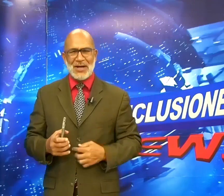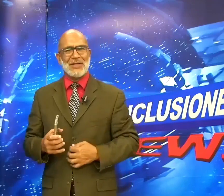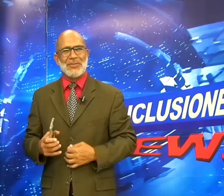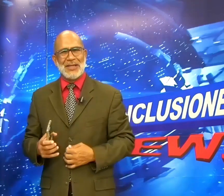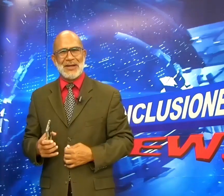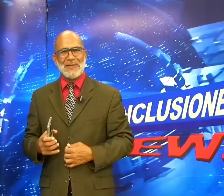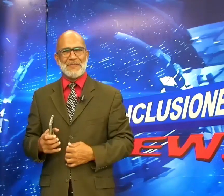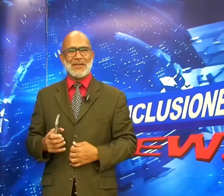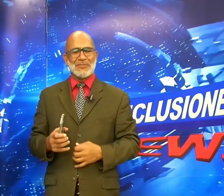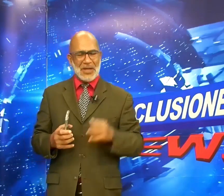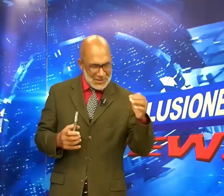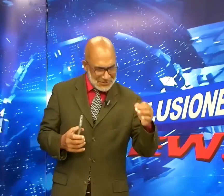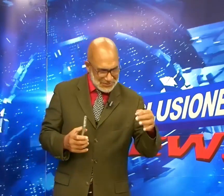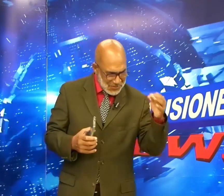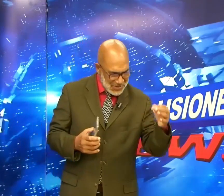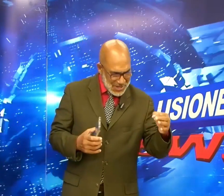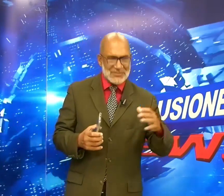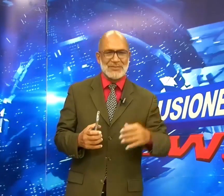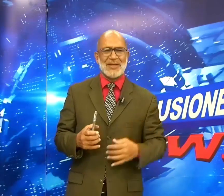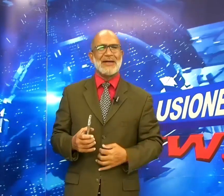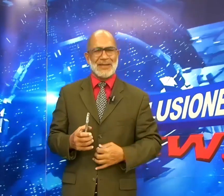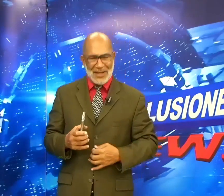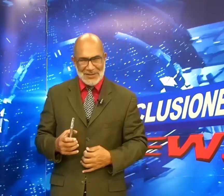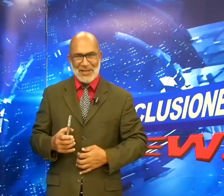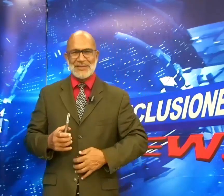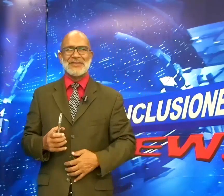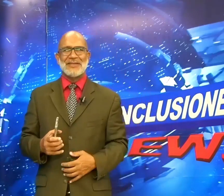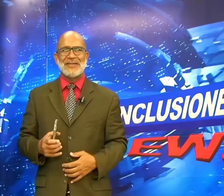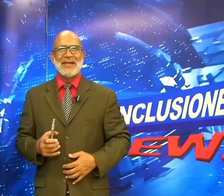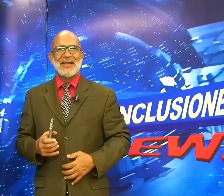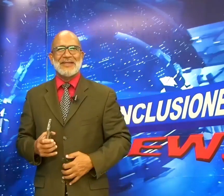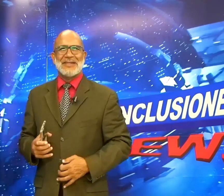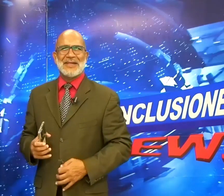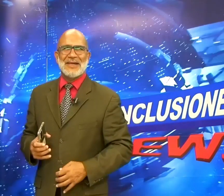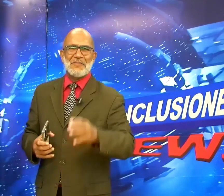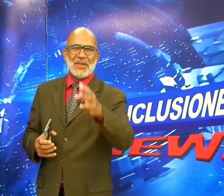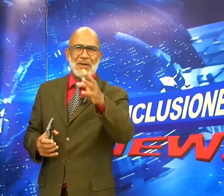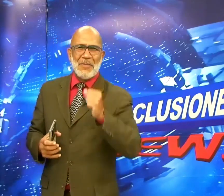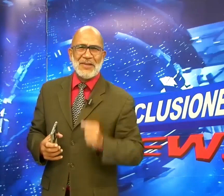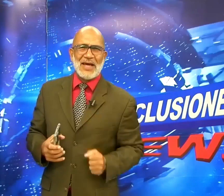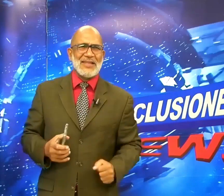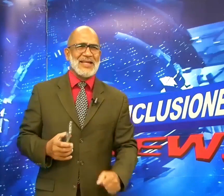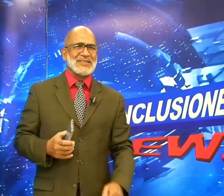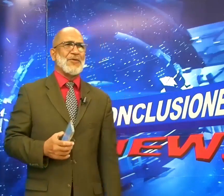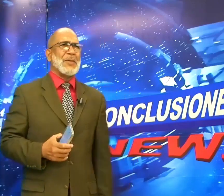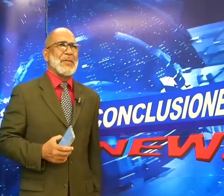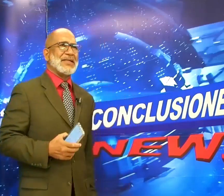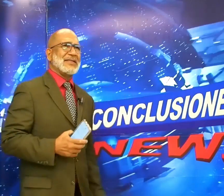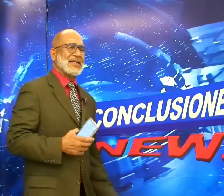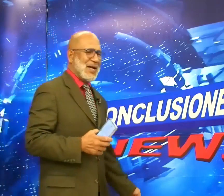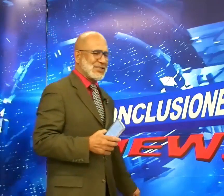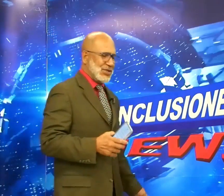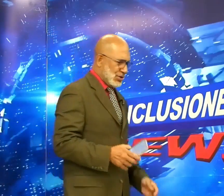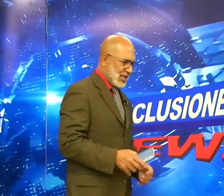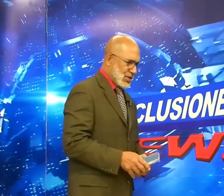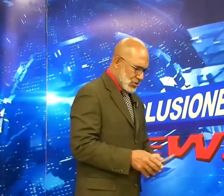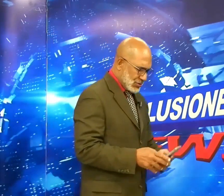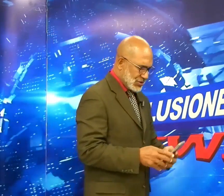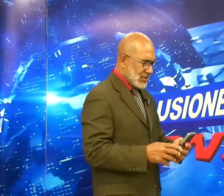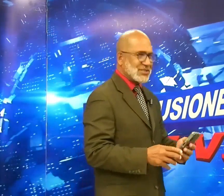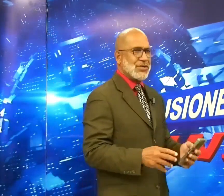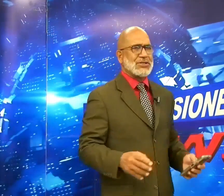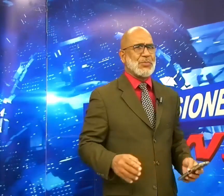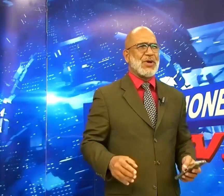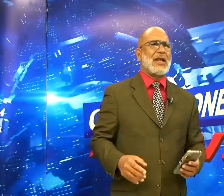para servirle. Usted hace eso muy bien. Gracias. Así que vamos a darle inicio formalmente a este espacio de